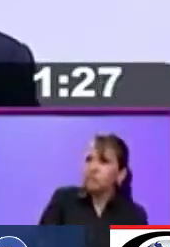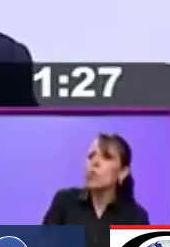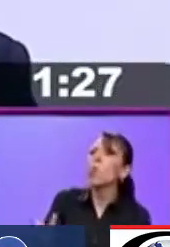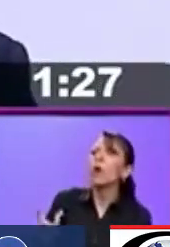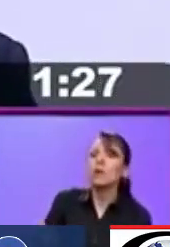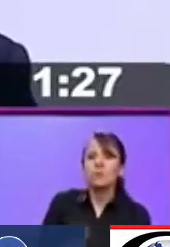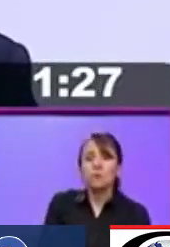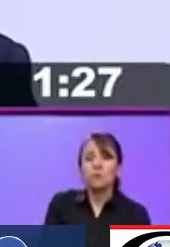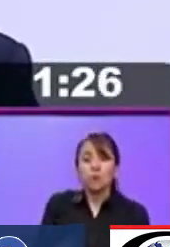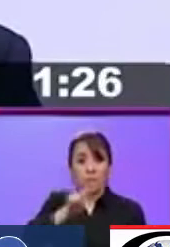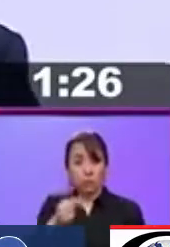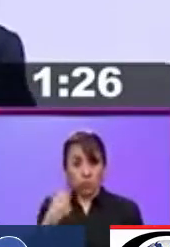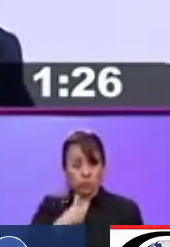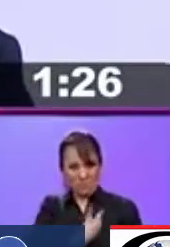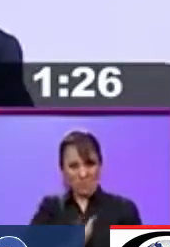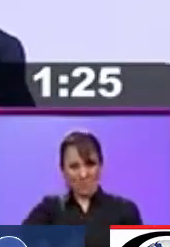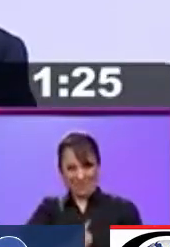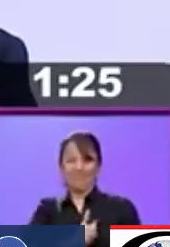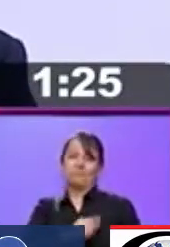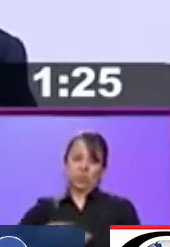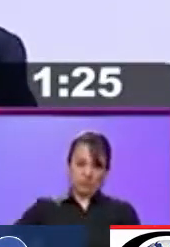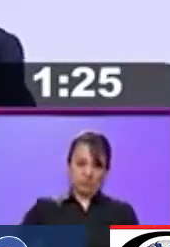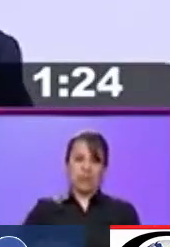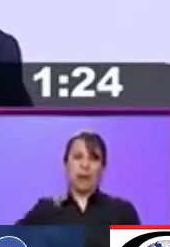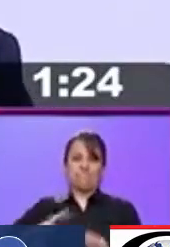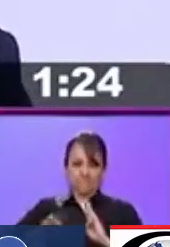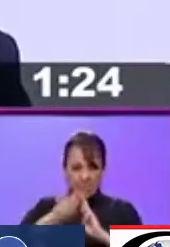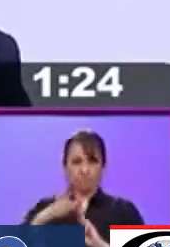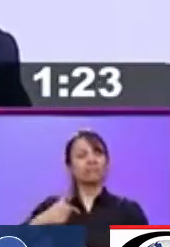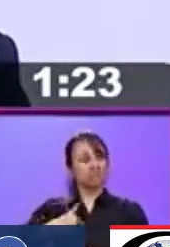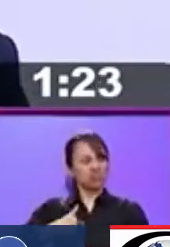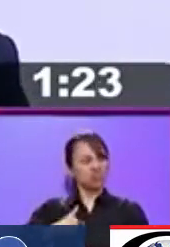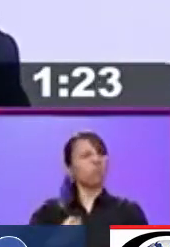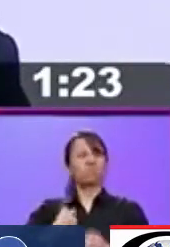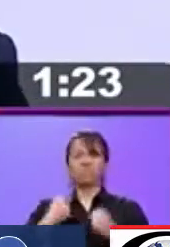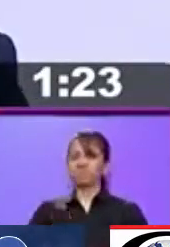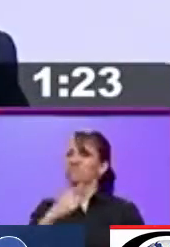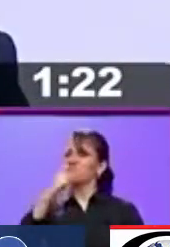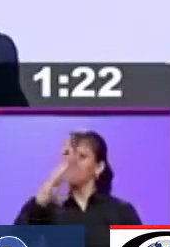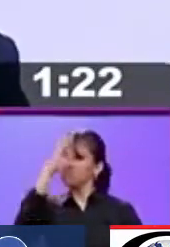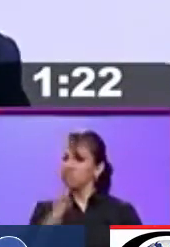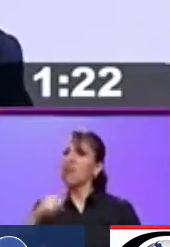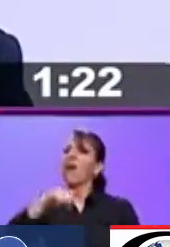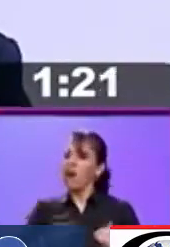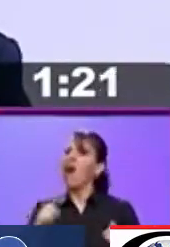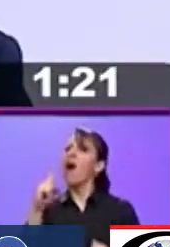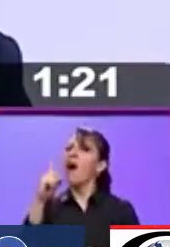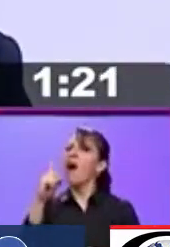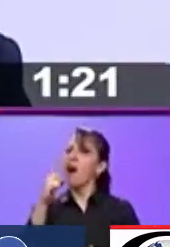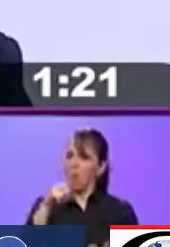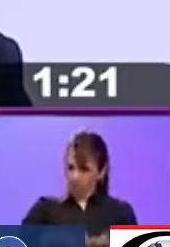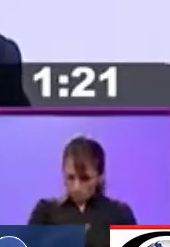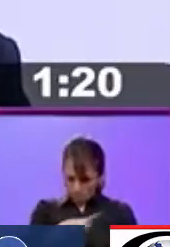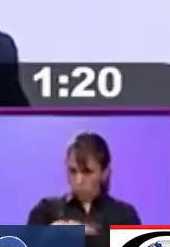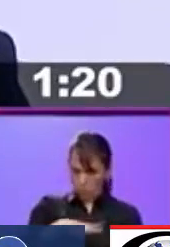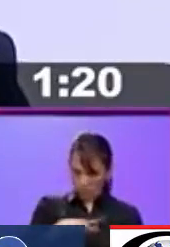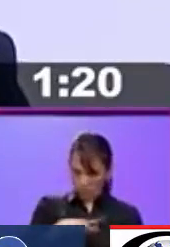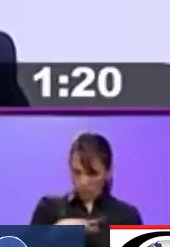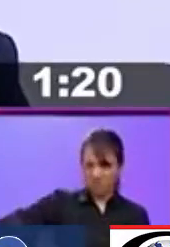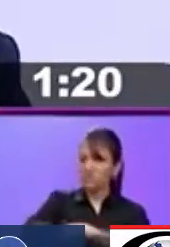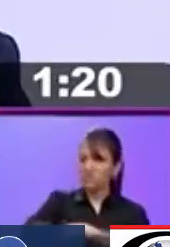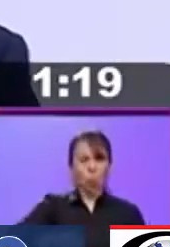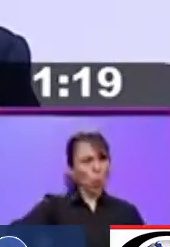agua potable en mi municipio cuando tuve la oportunidad de ser alcalde, y ya lo hice. Creo que los